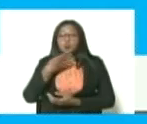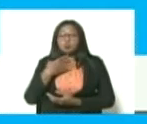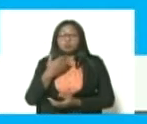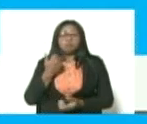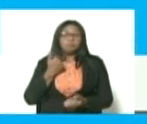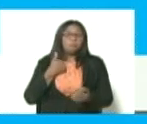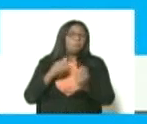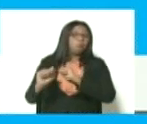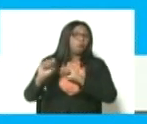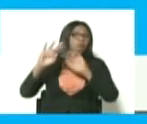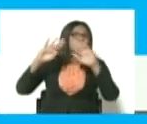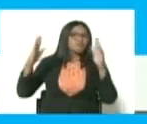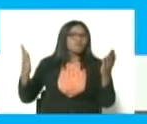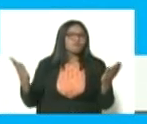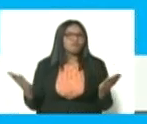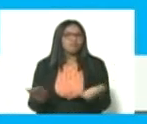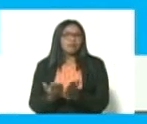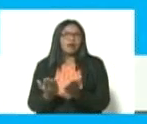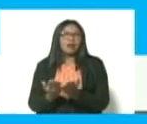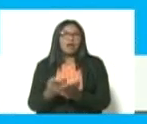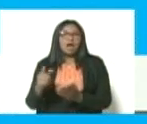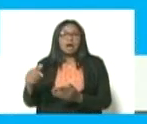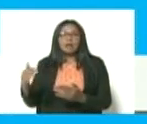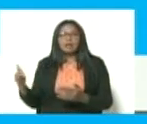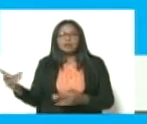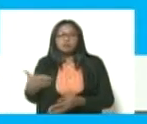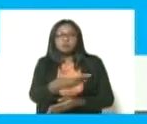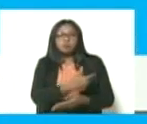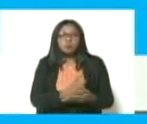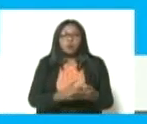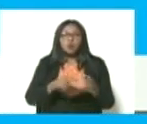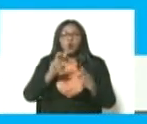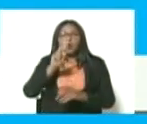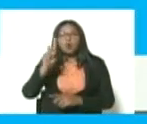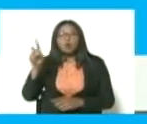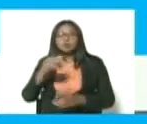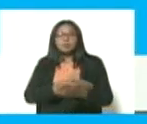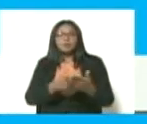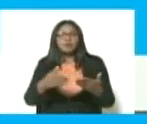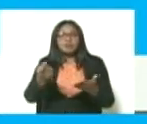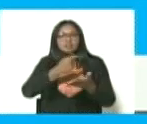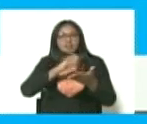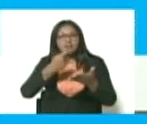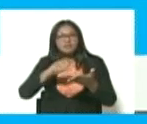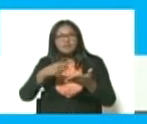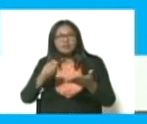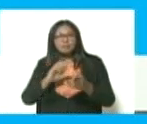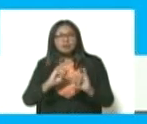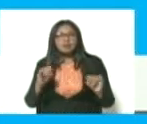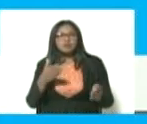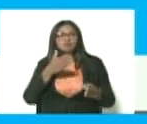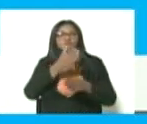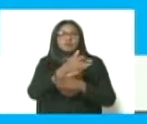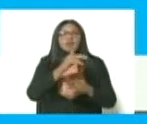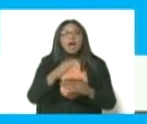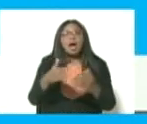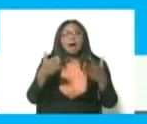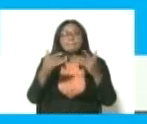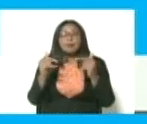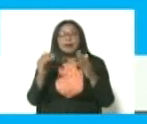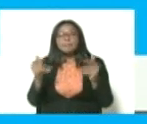rechazo mundial. Aquí se recogieron 11 millones de firmas y yo las llevé a la Cumbre de las Américas en Panamá,